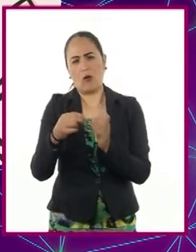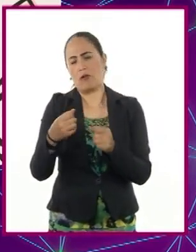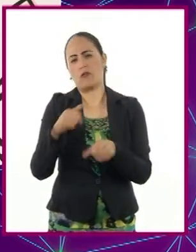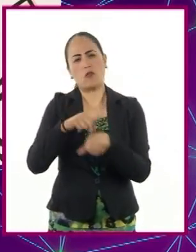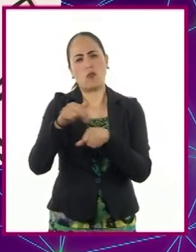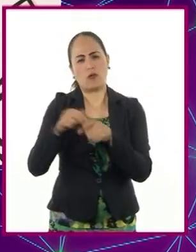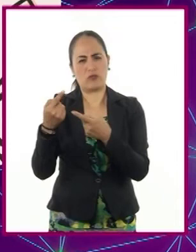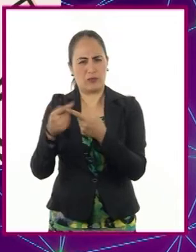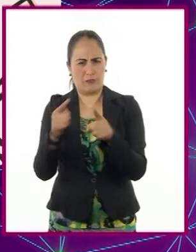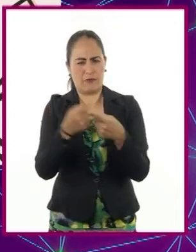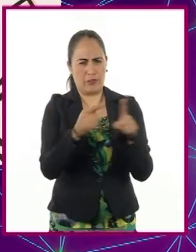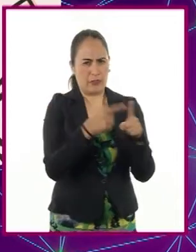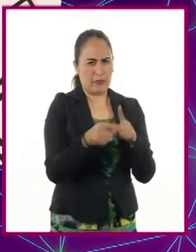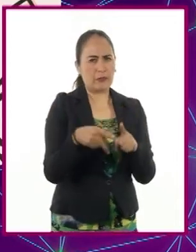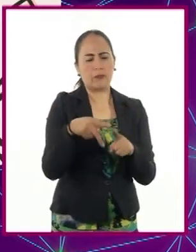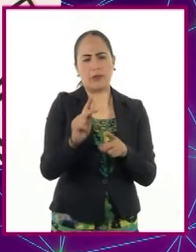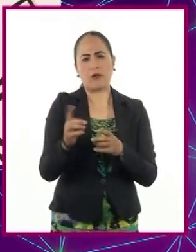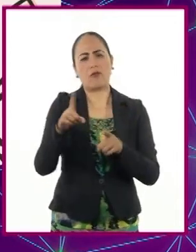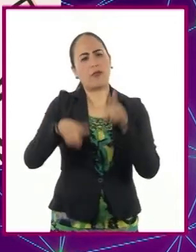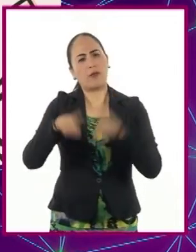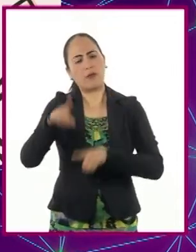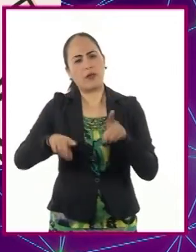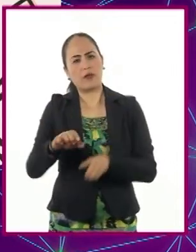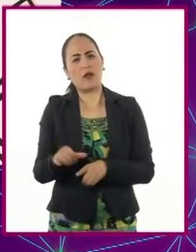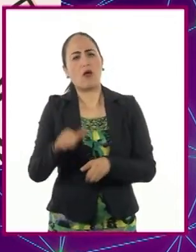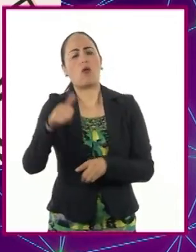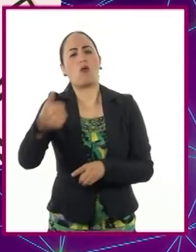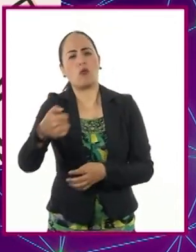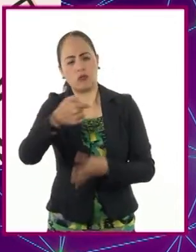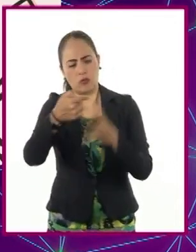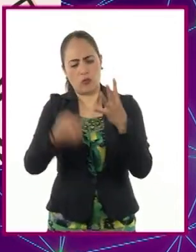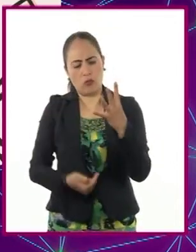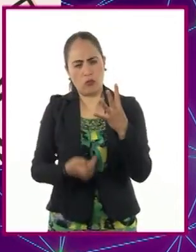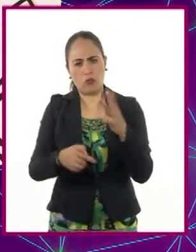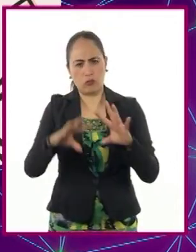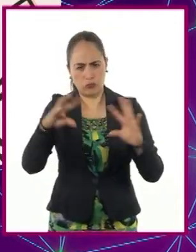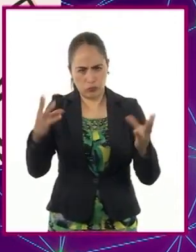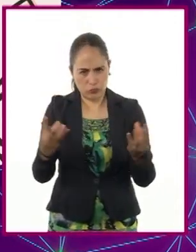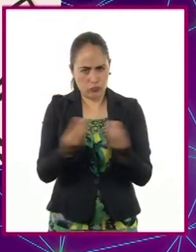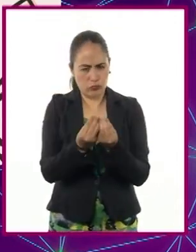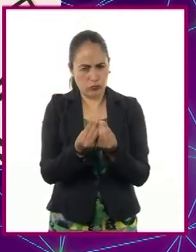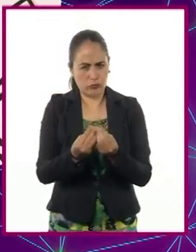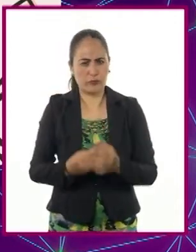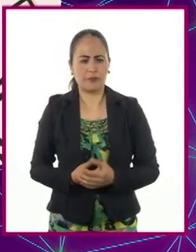que esos dependen de la interacción con otro elemento con el que esté formando un compuesto.